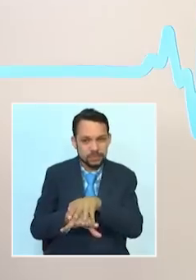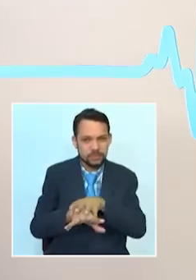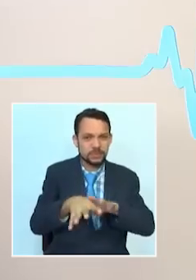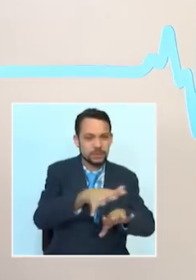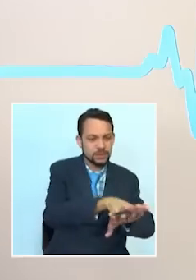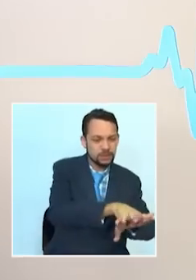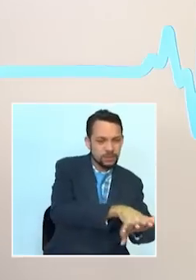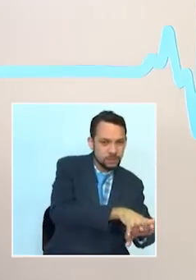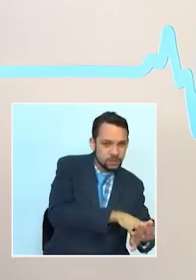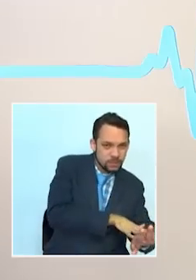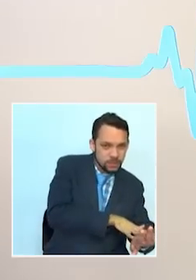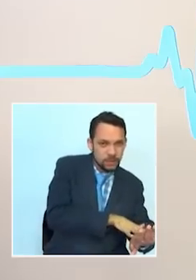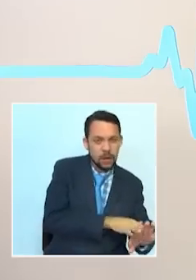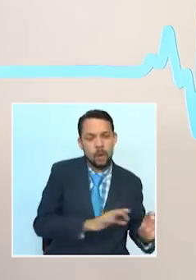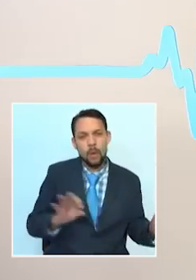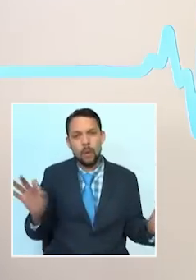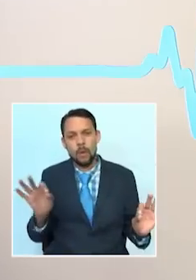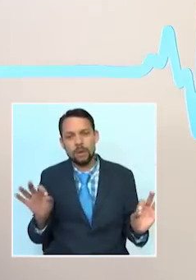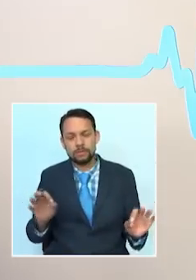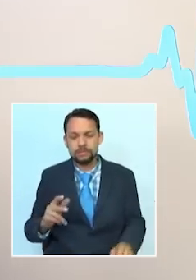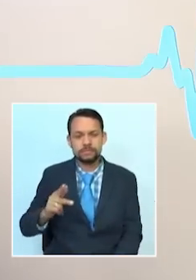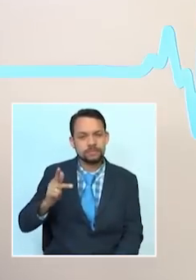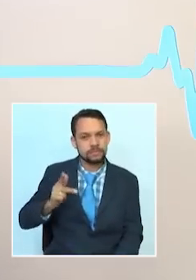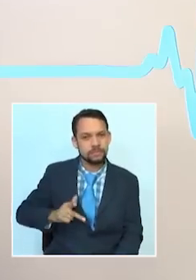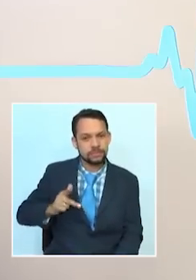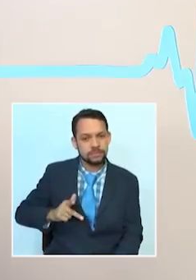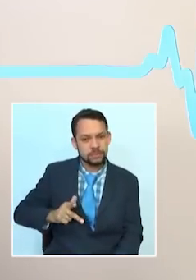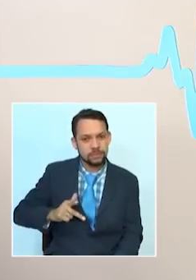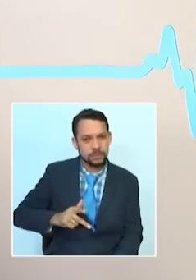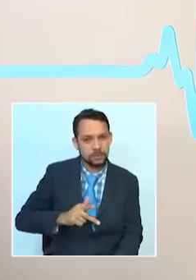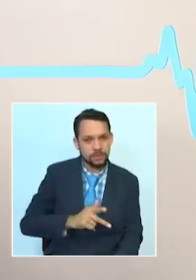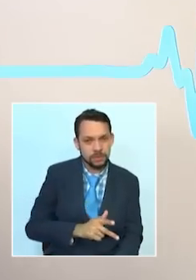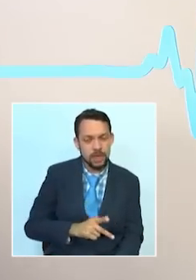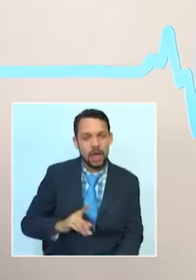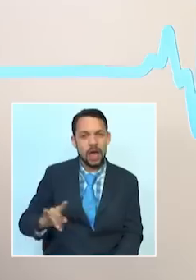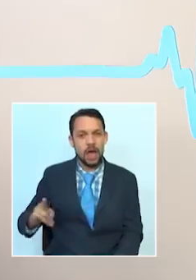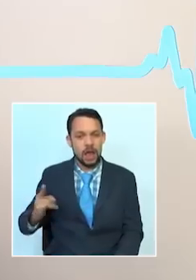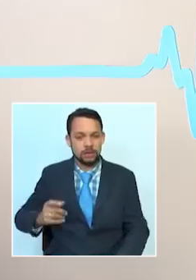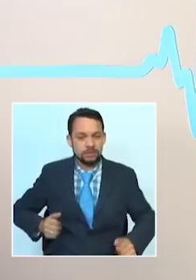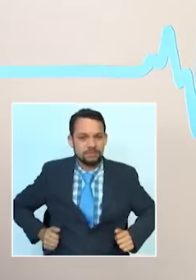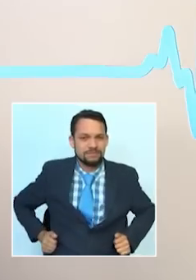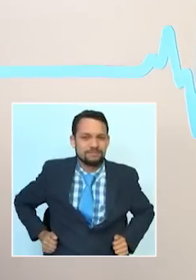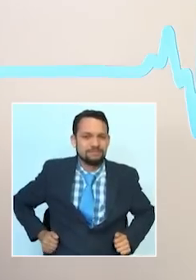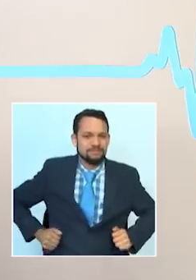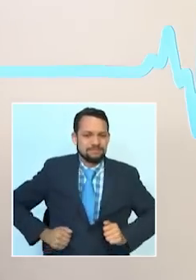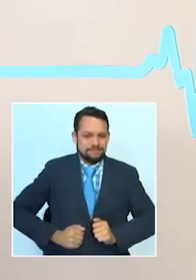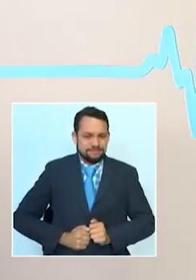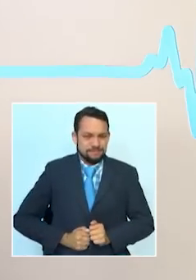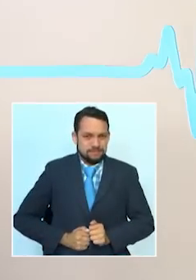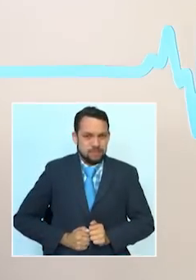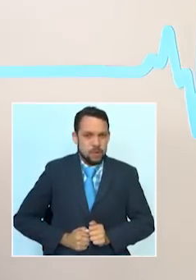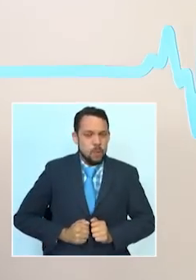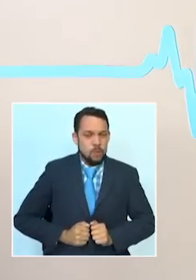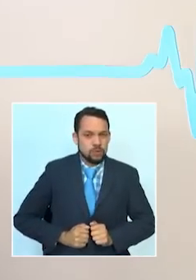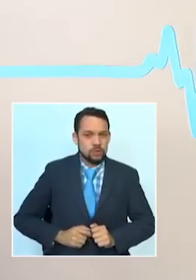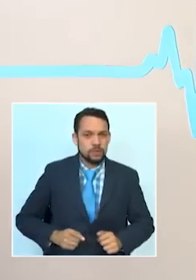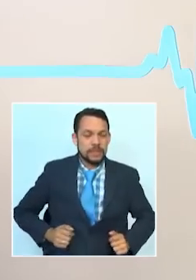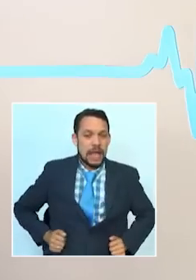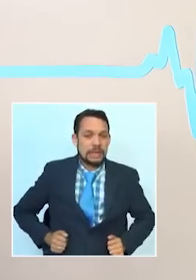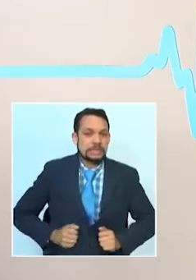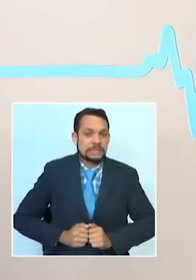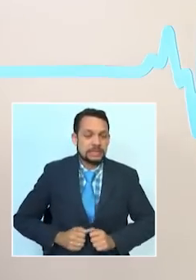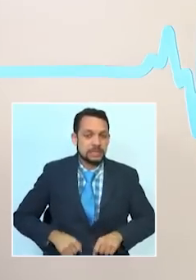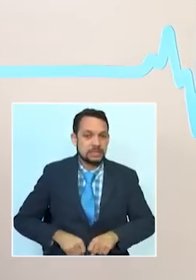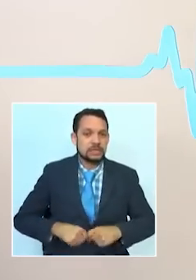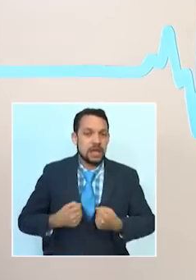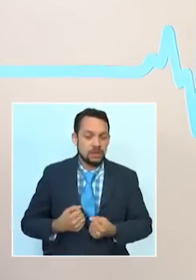el caminar la actividad física no utilicen fajas que le partan o que le hagan presión sobre la ingle porque esto